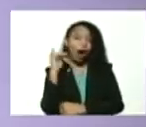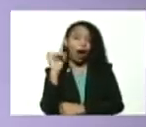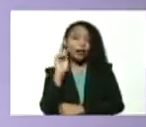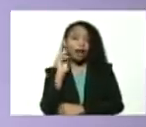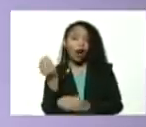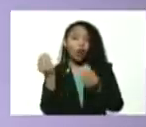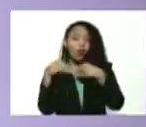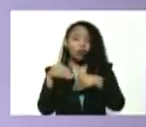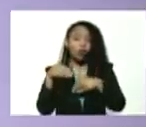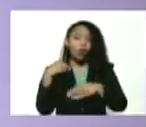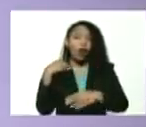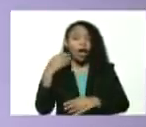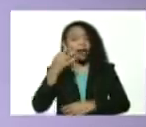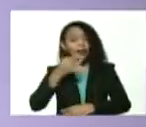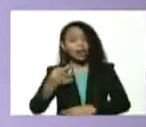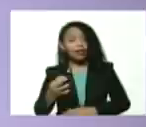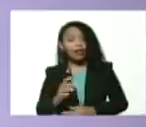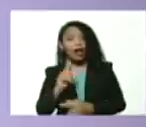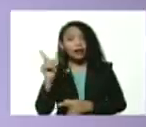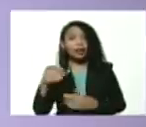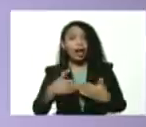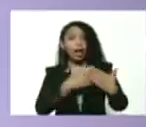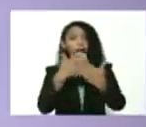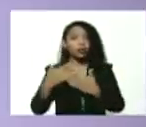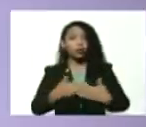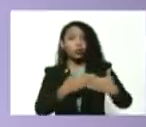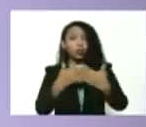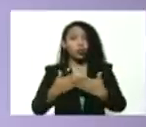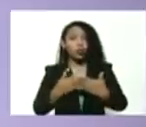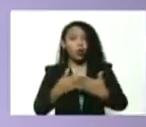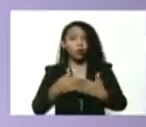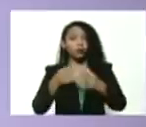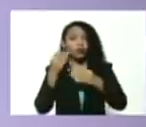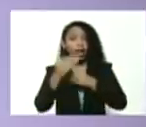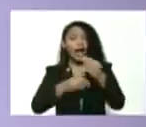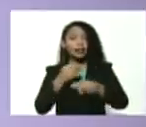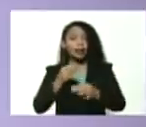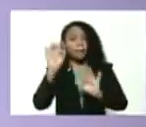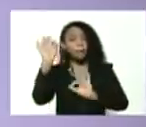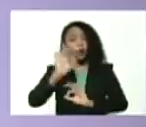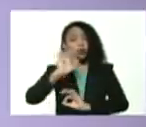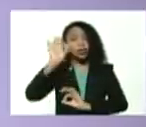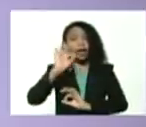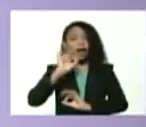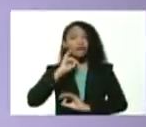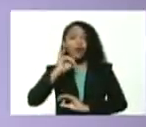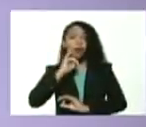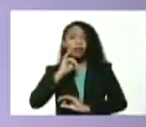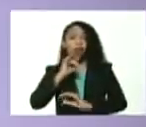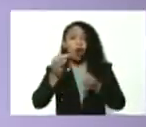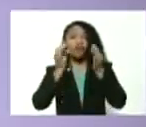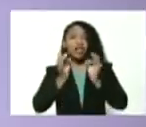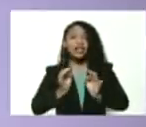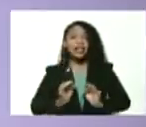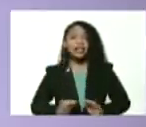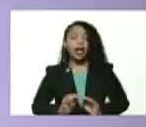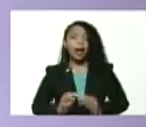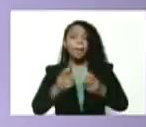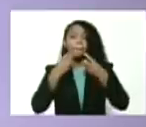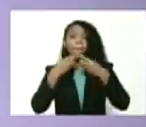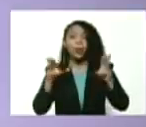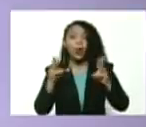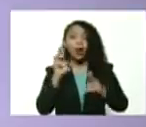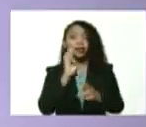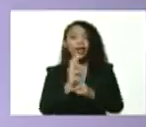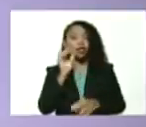acordes con la realidad. En este estudio de Big Data, justamente los porcentajes de noticias oficiales y las publicaciones en